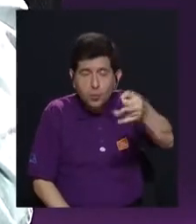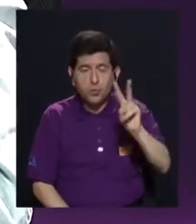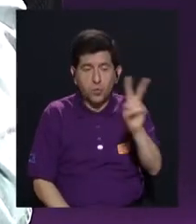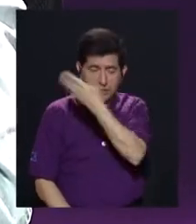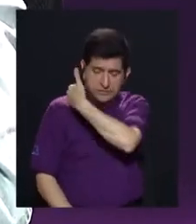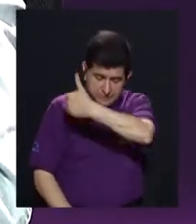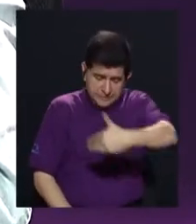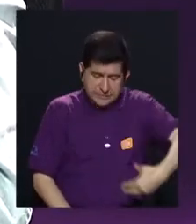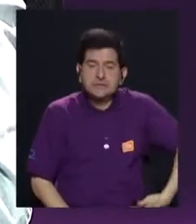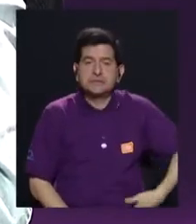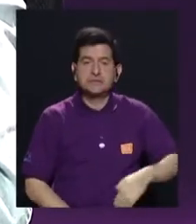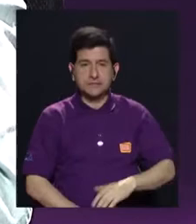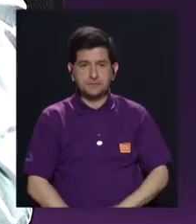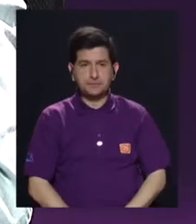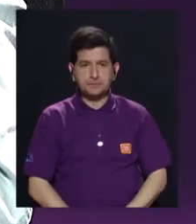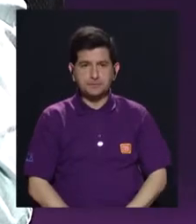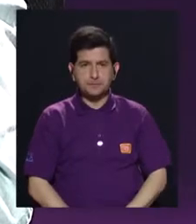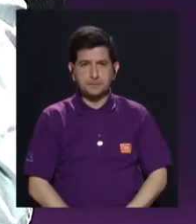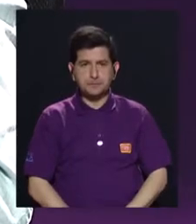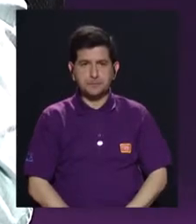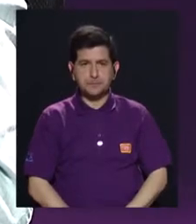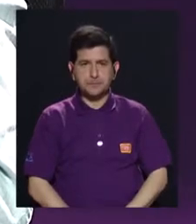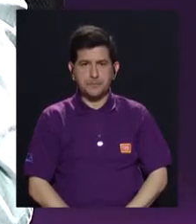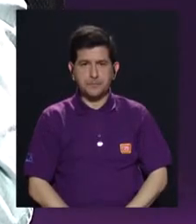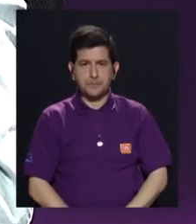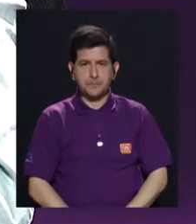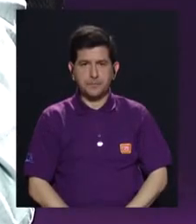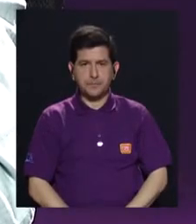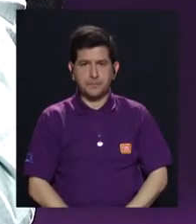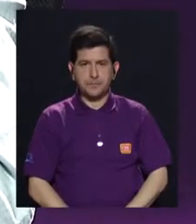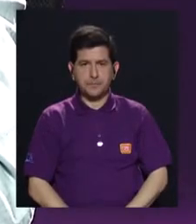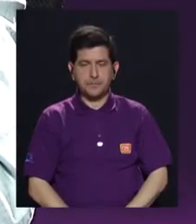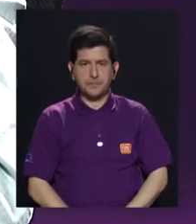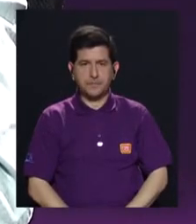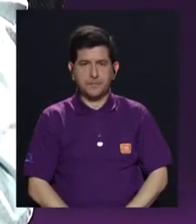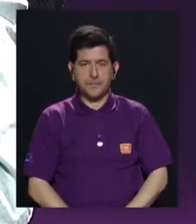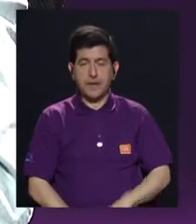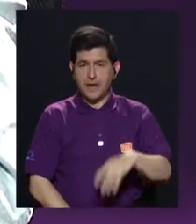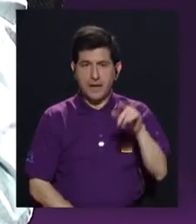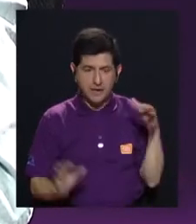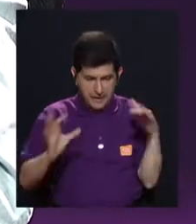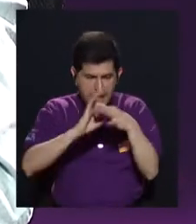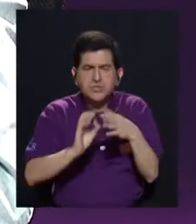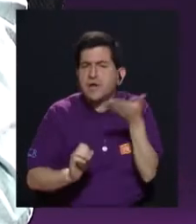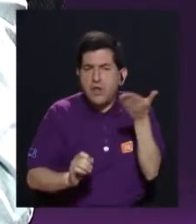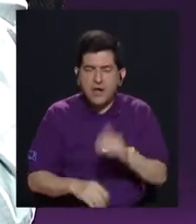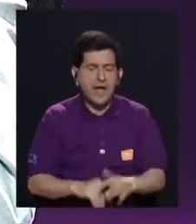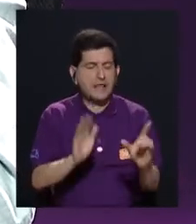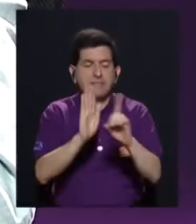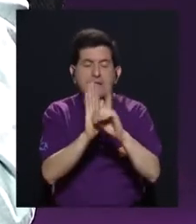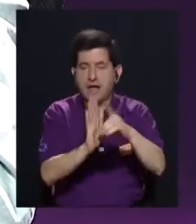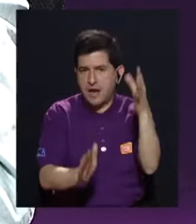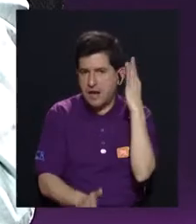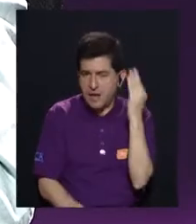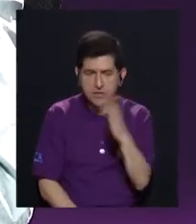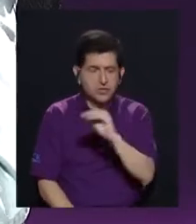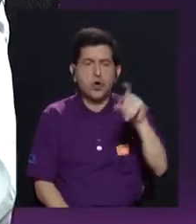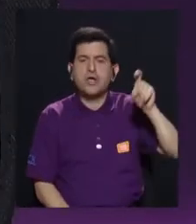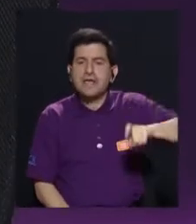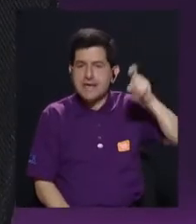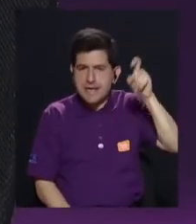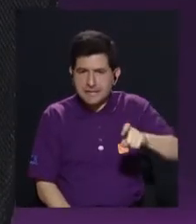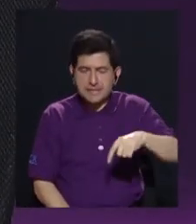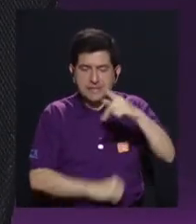vicepresidencia con los con los derechos de las mujeres con las necesidades que las mujeres